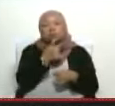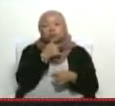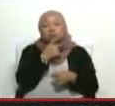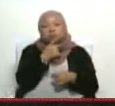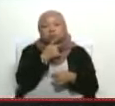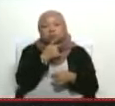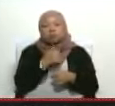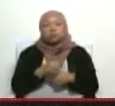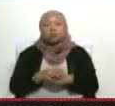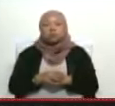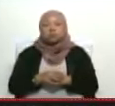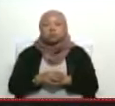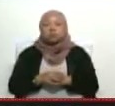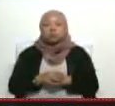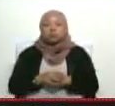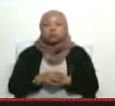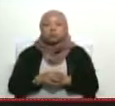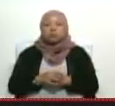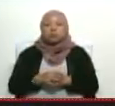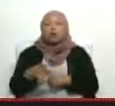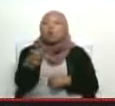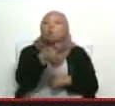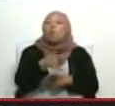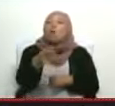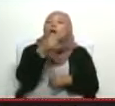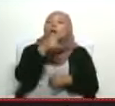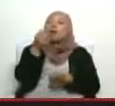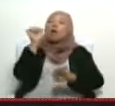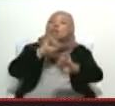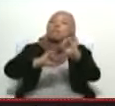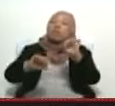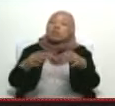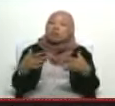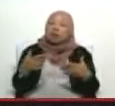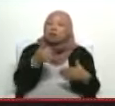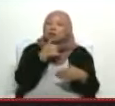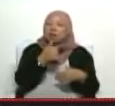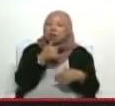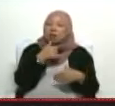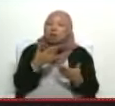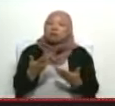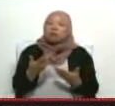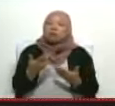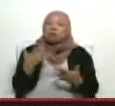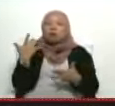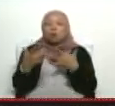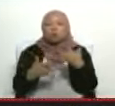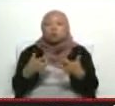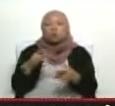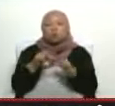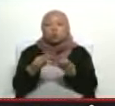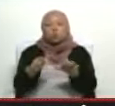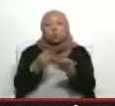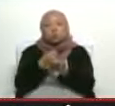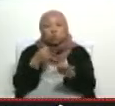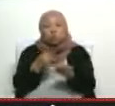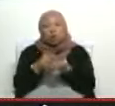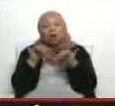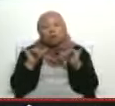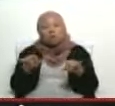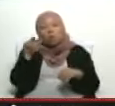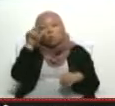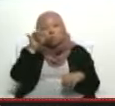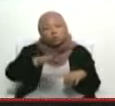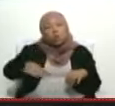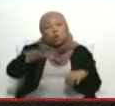ahora quiénes son los que van a salir a defender a quienes han dicho de manera